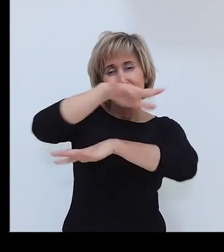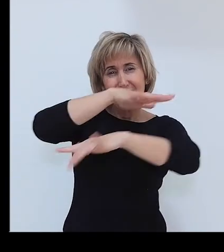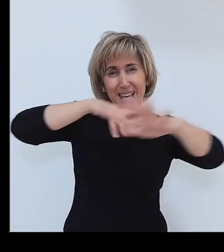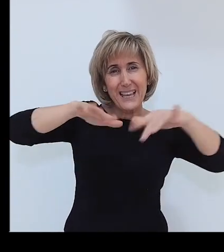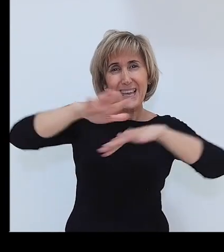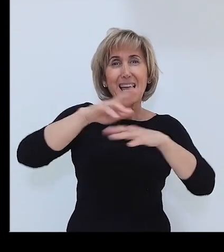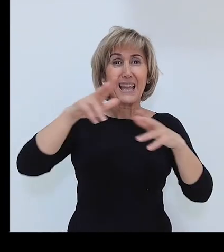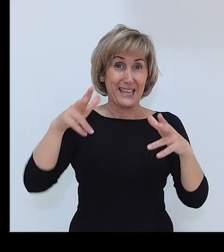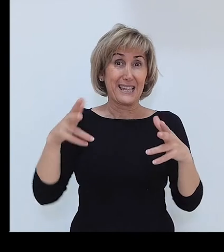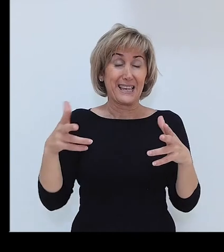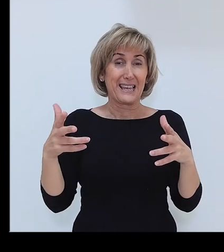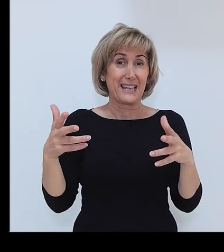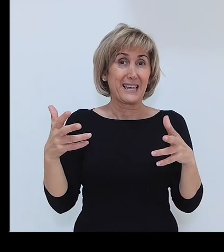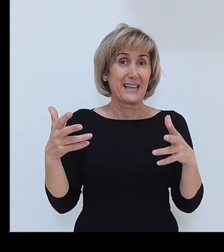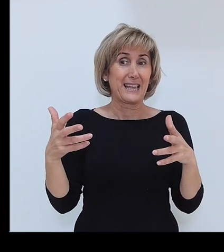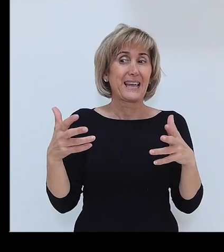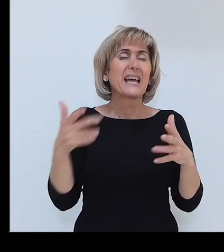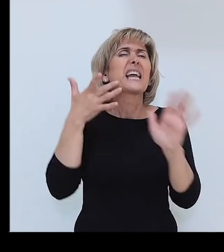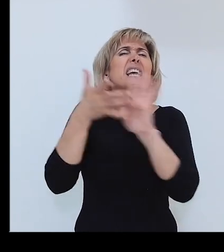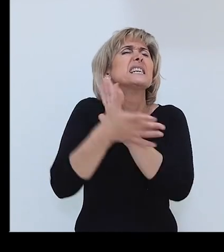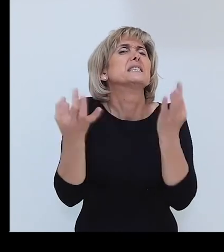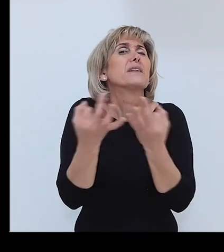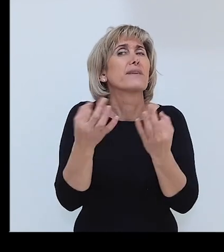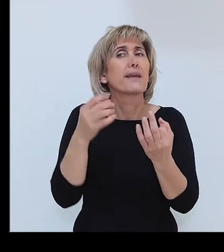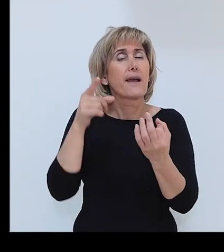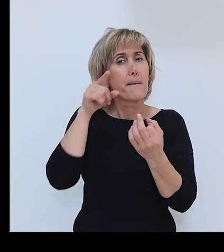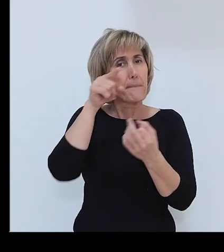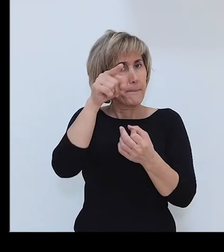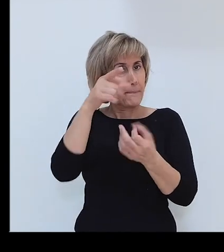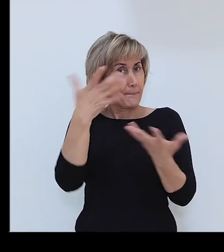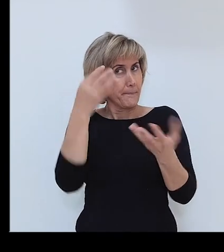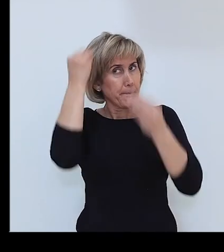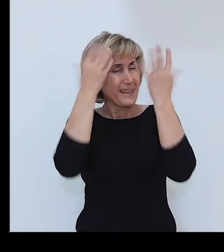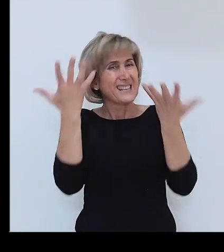los patrones de comportamiento, de asociación.